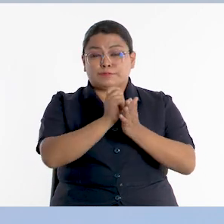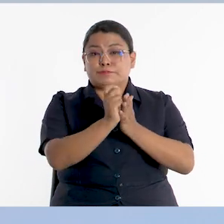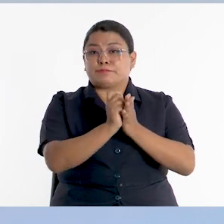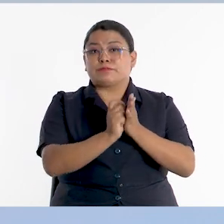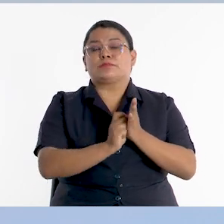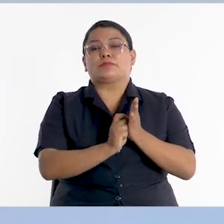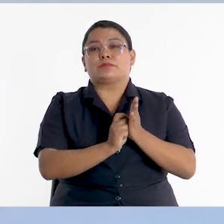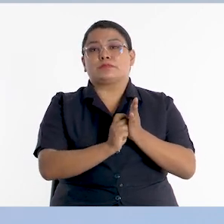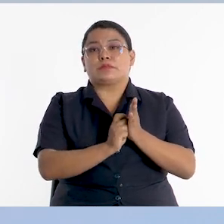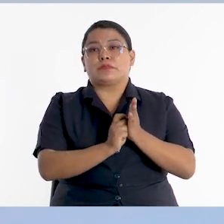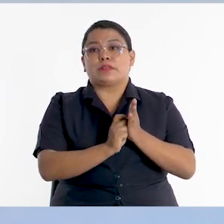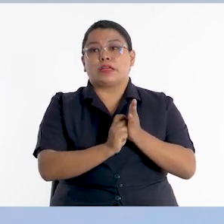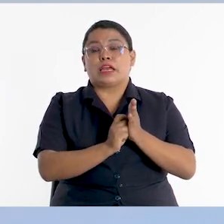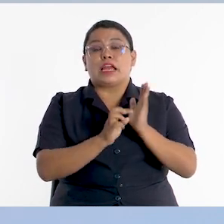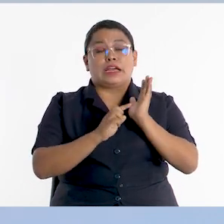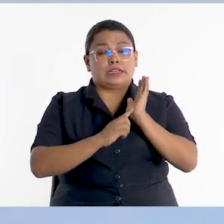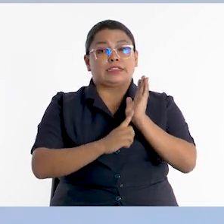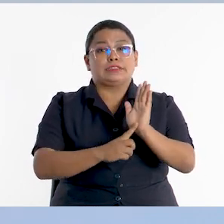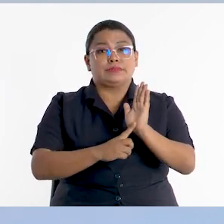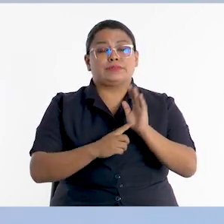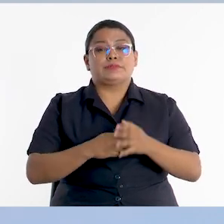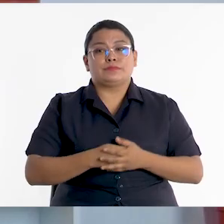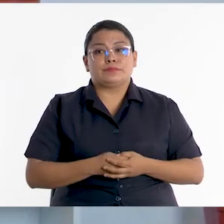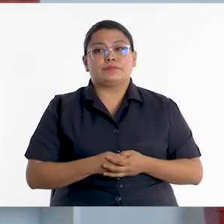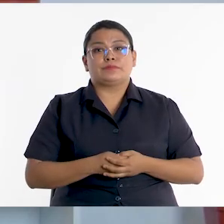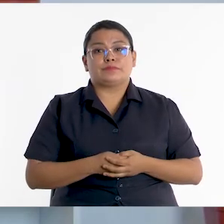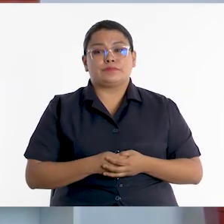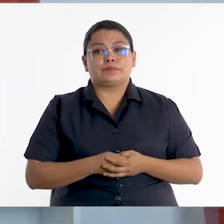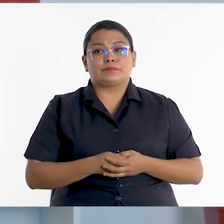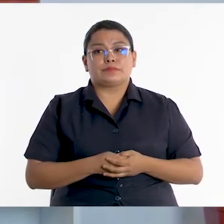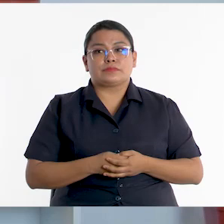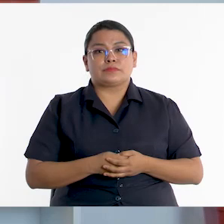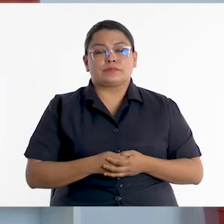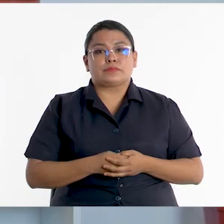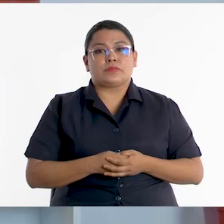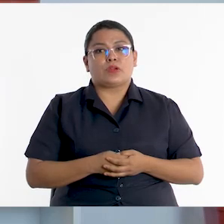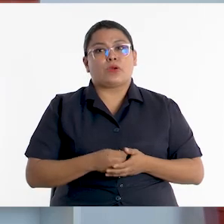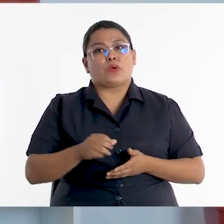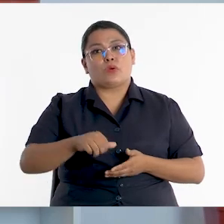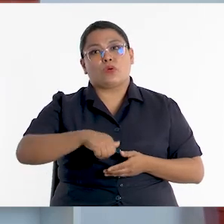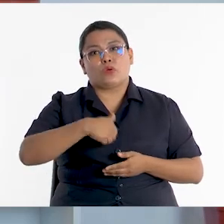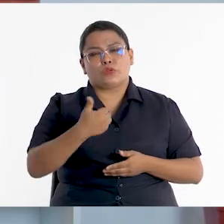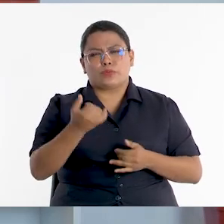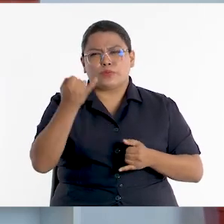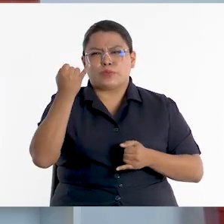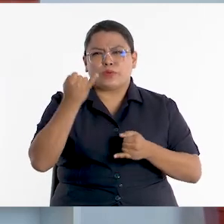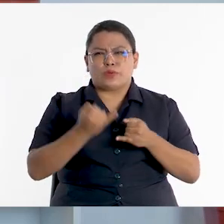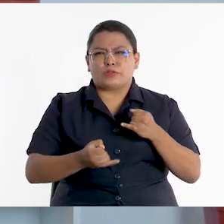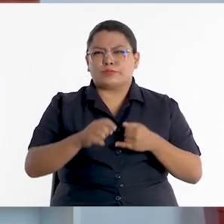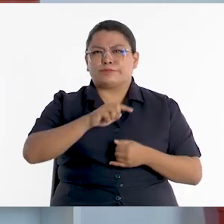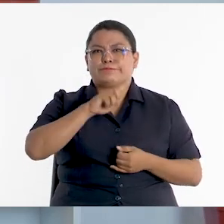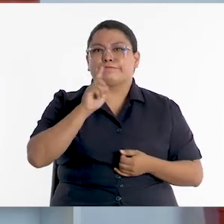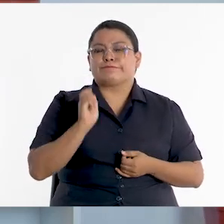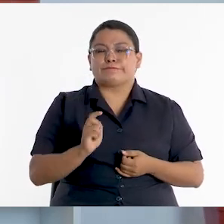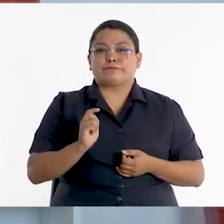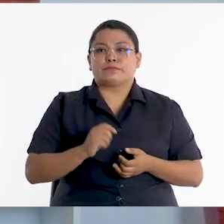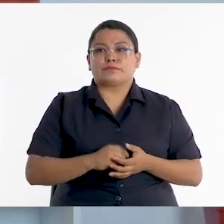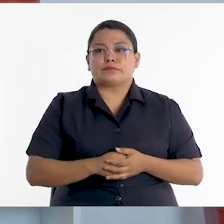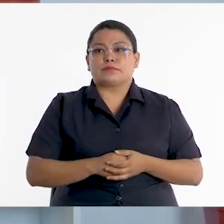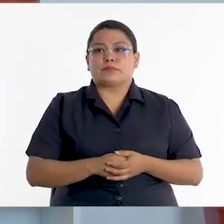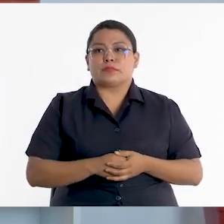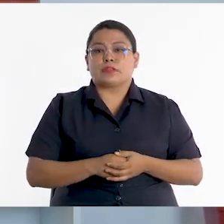en ellas es el cual representan. Y pasamos a la última pregunta.